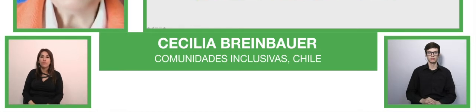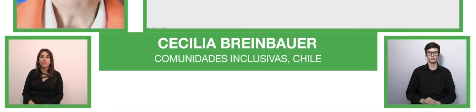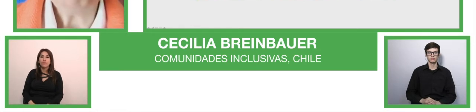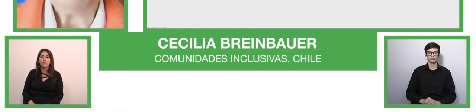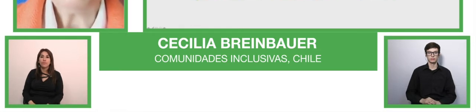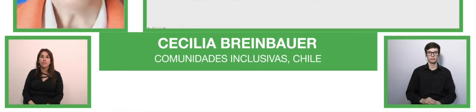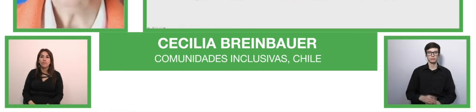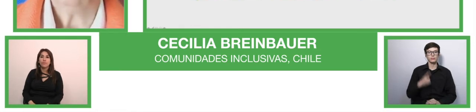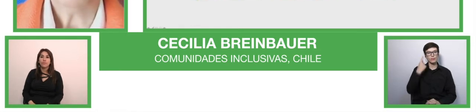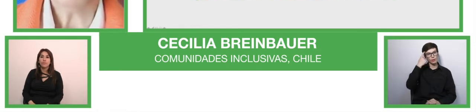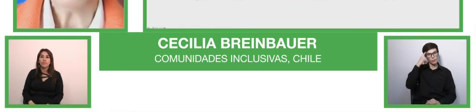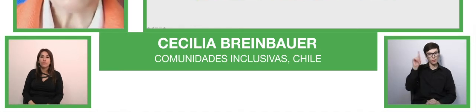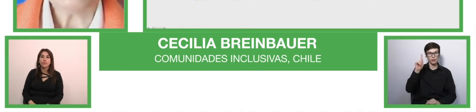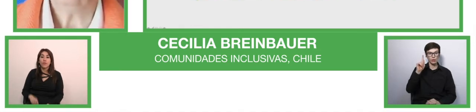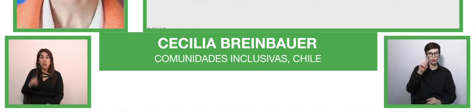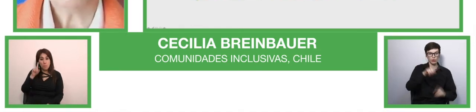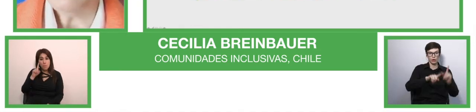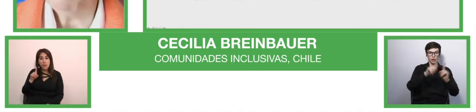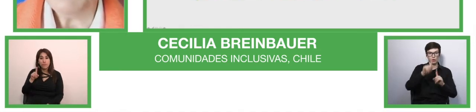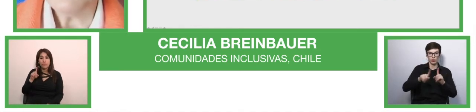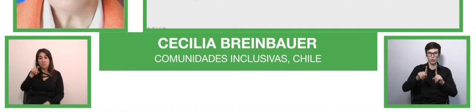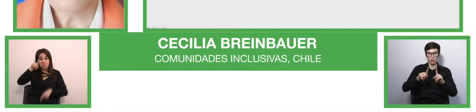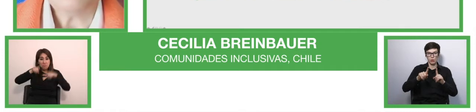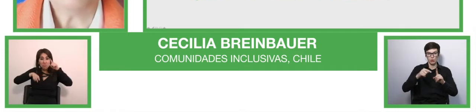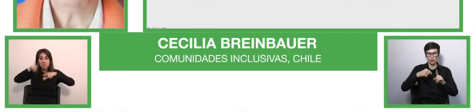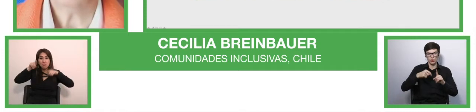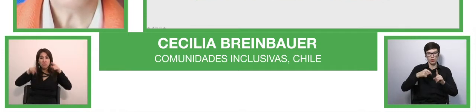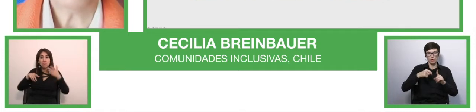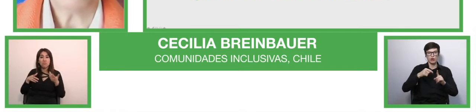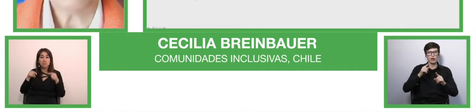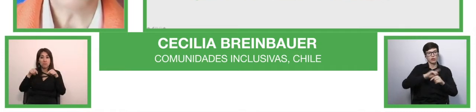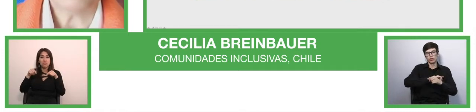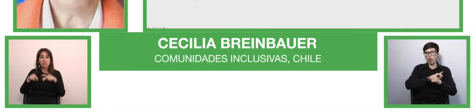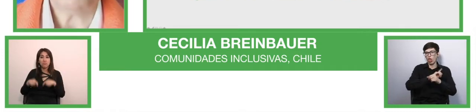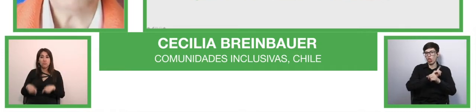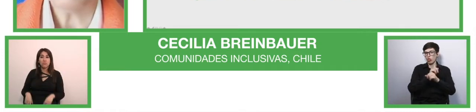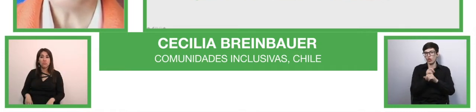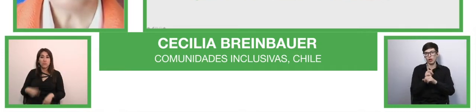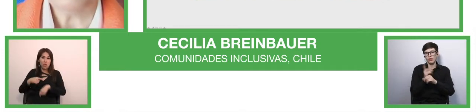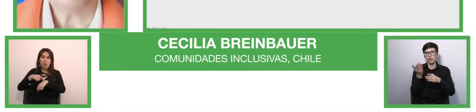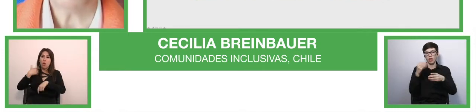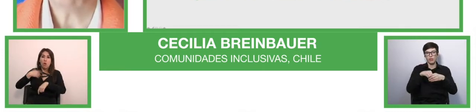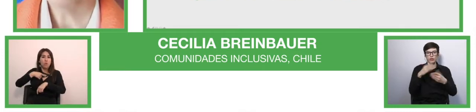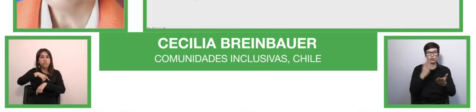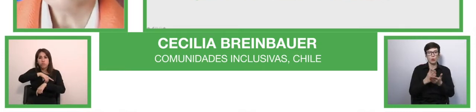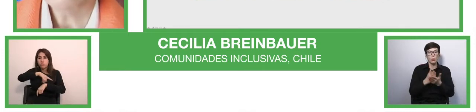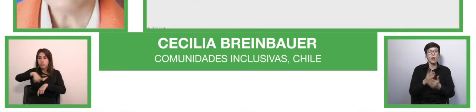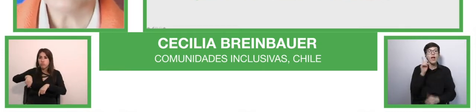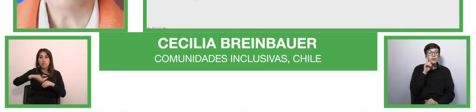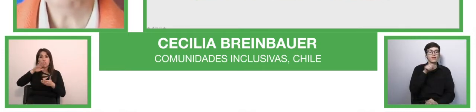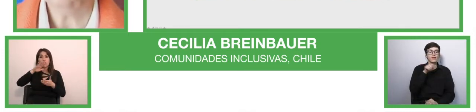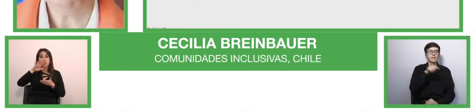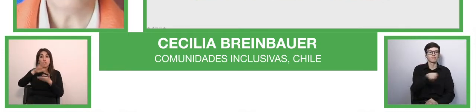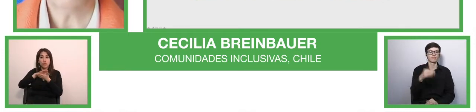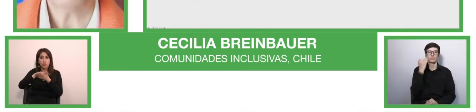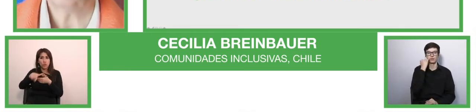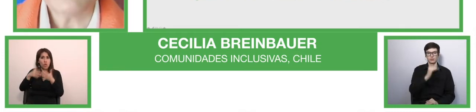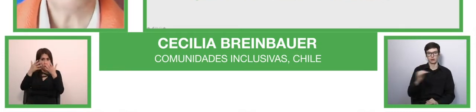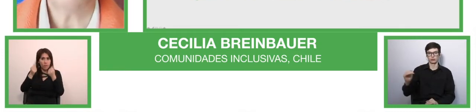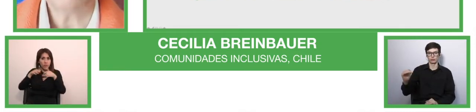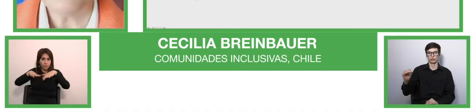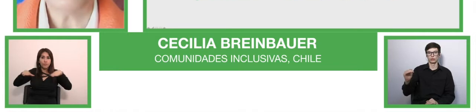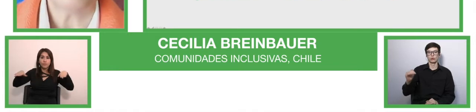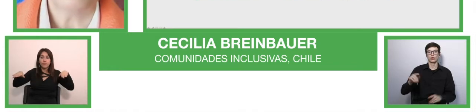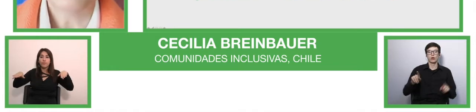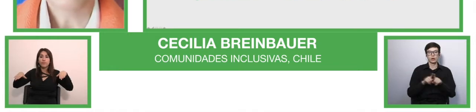pero quienes pasan o pasarán gran parte del día en el colegio en las escuelas son los niños ahora estamos en pandemia estamos